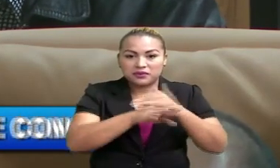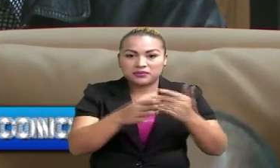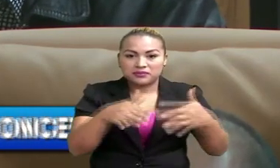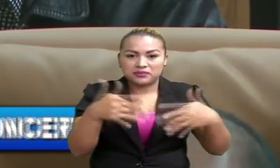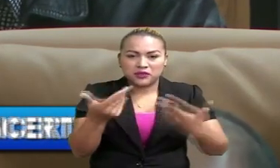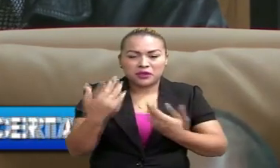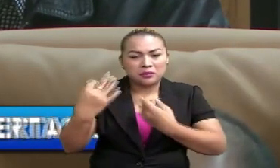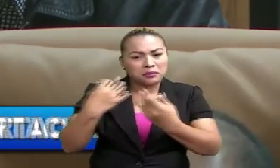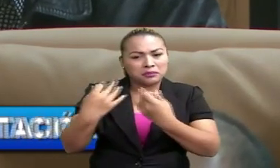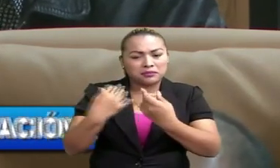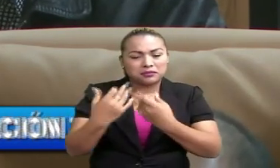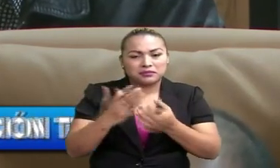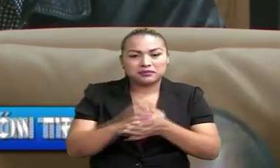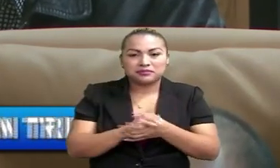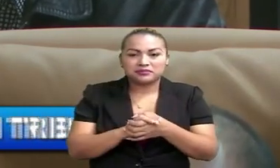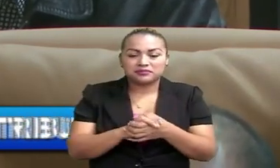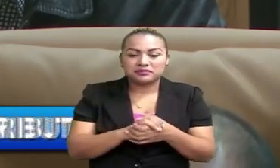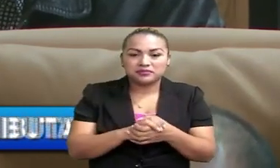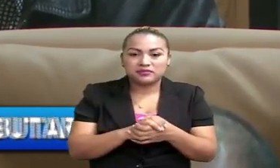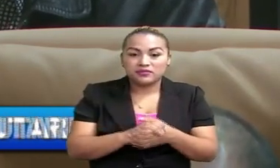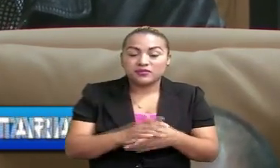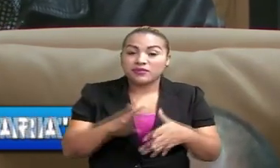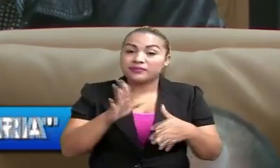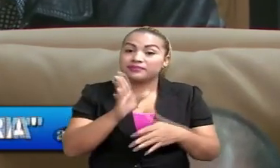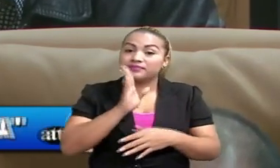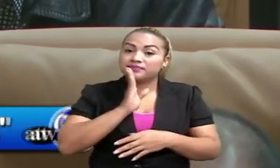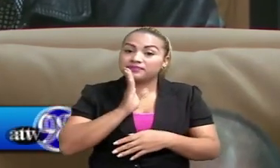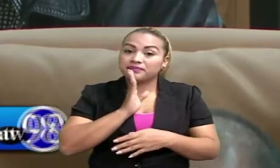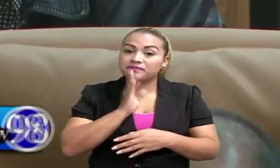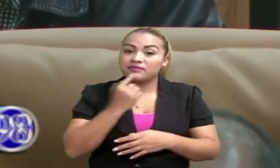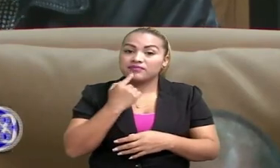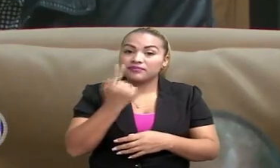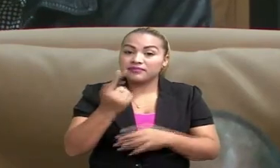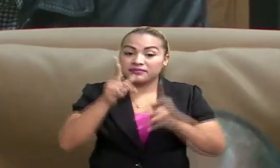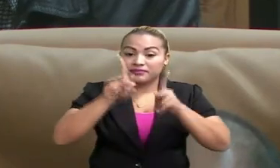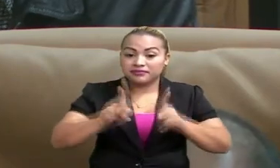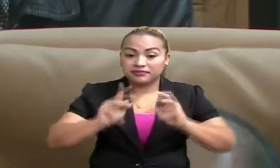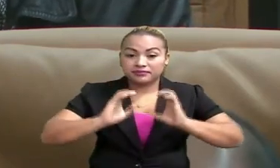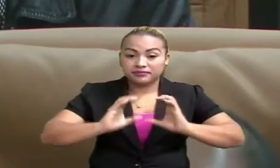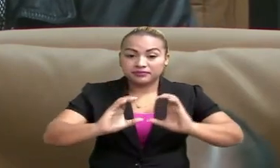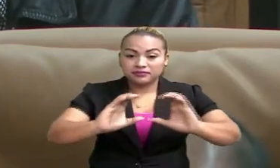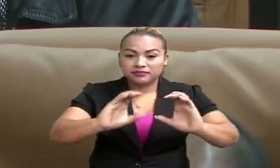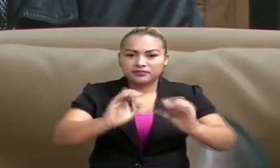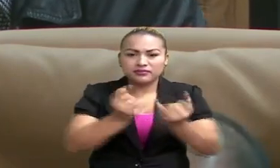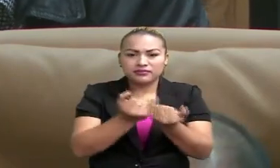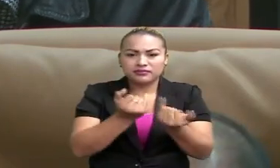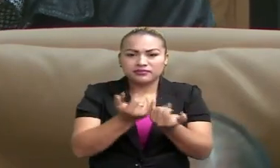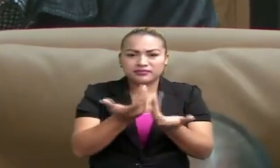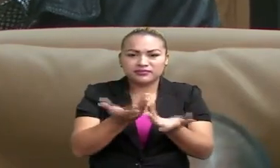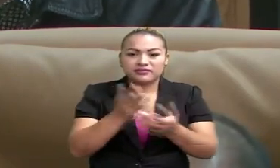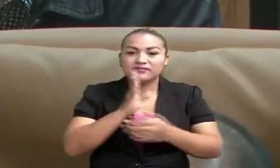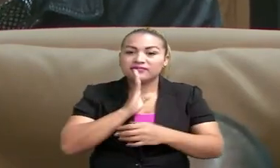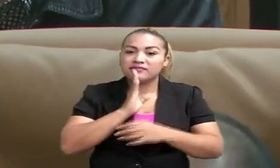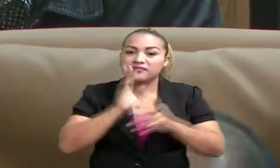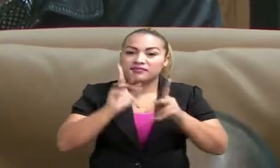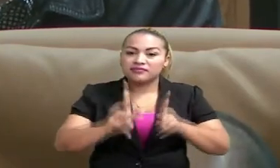Explíquenme. Como dice la gente de la calle, bailenme ese trompo en la uña.